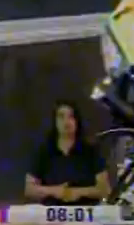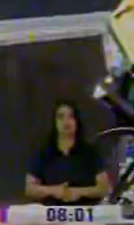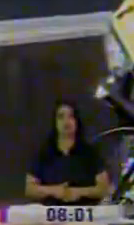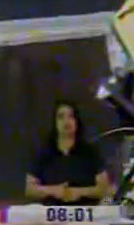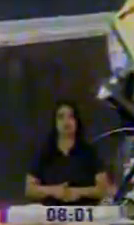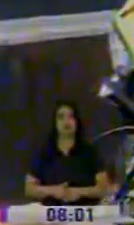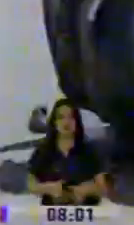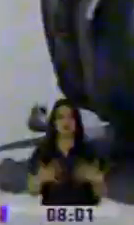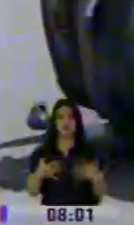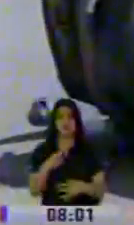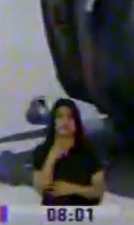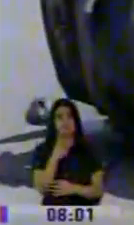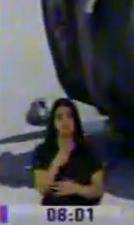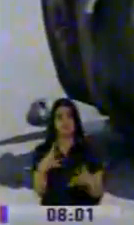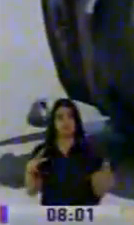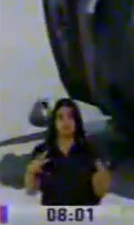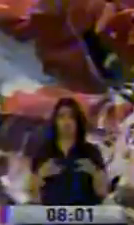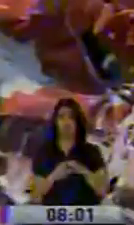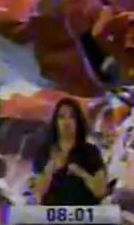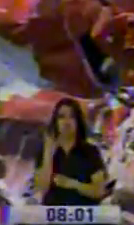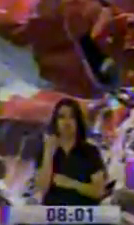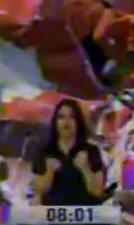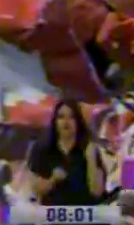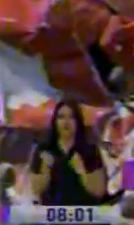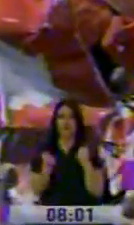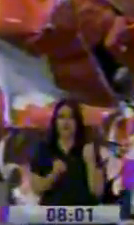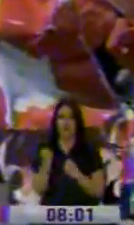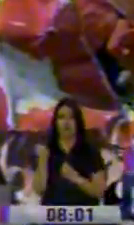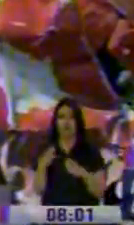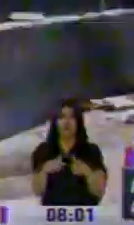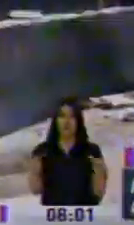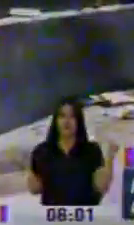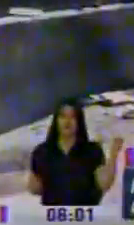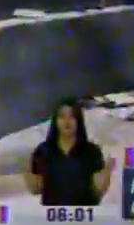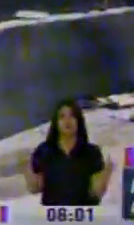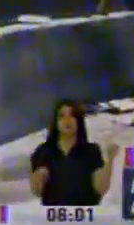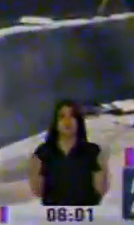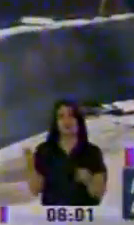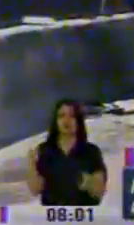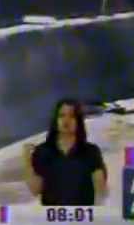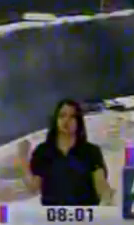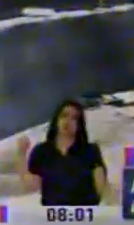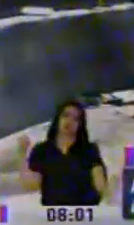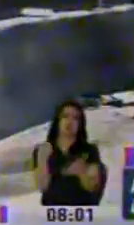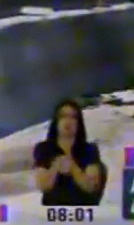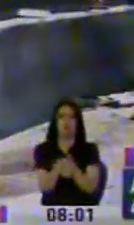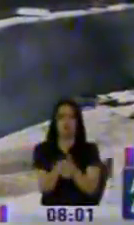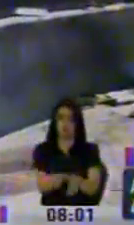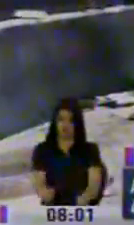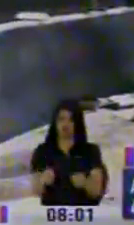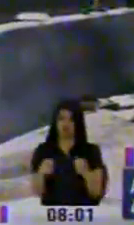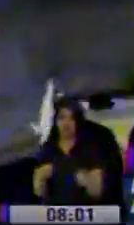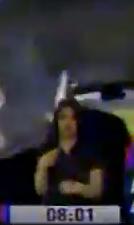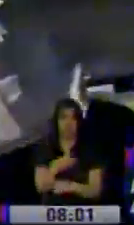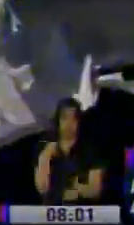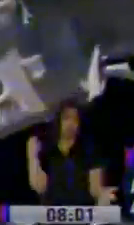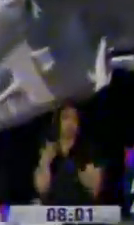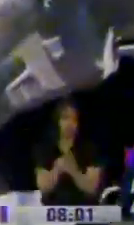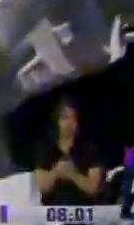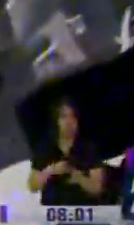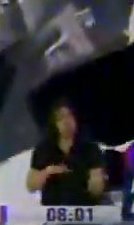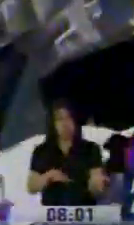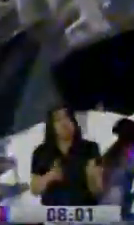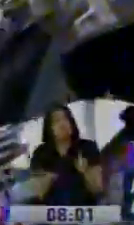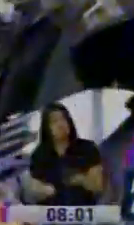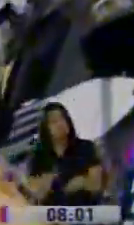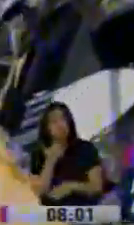Hecho chatarra, quedaron cuatro vehículos luego de ser impactados por un camión. A pesar de la gravedad del accidente de tránsito, no se registró